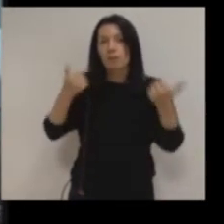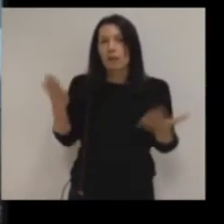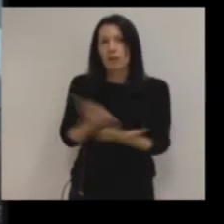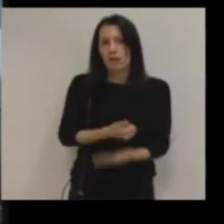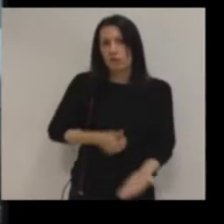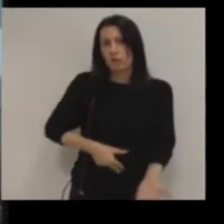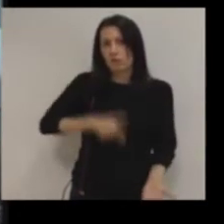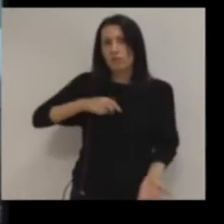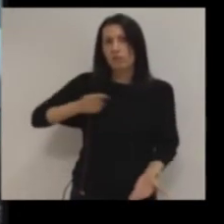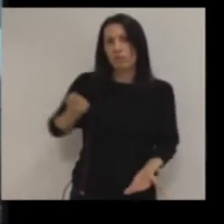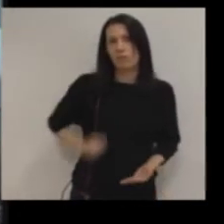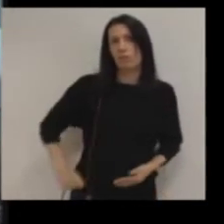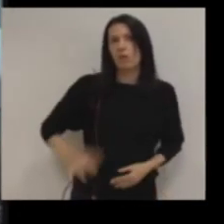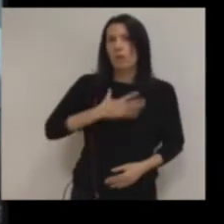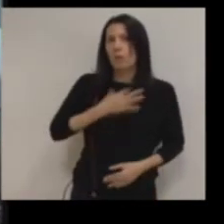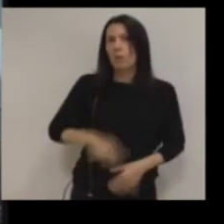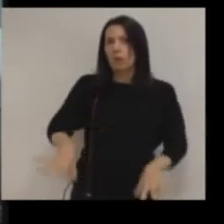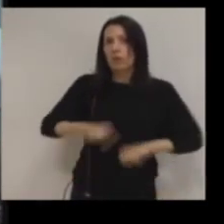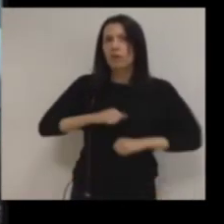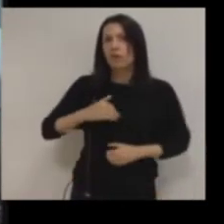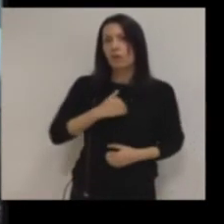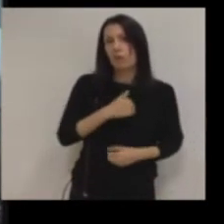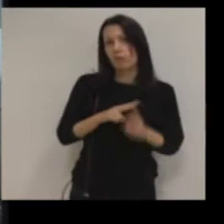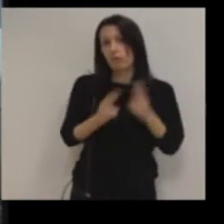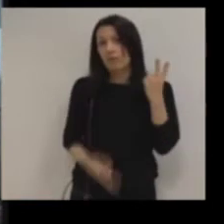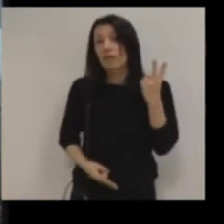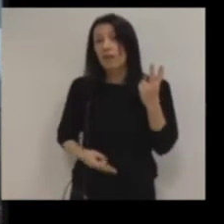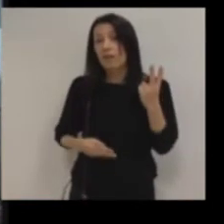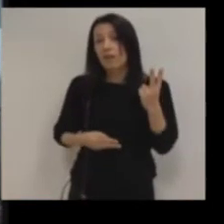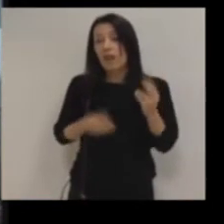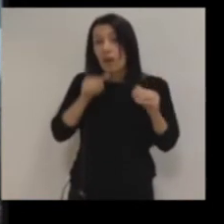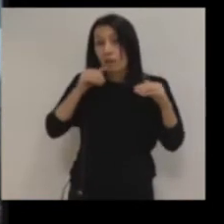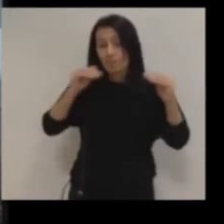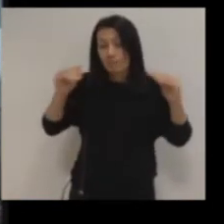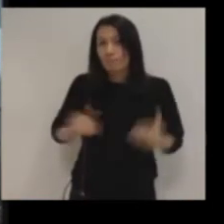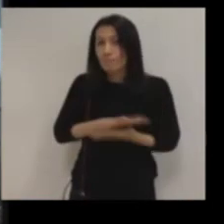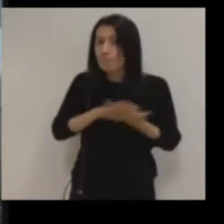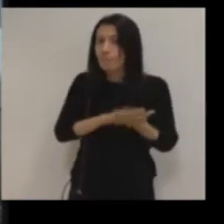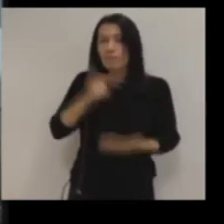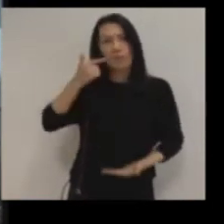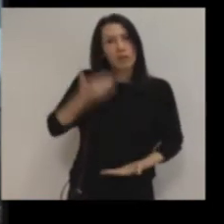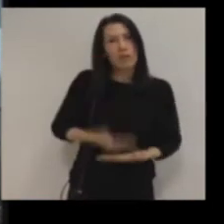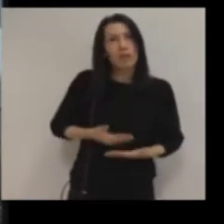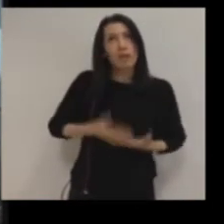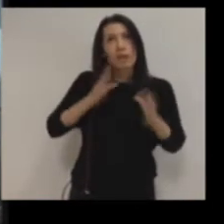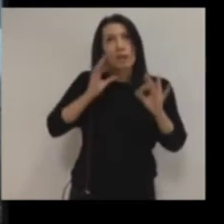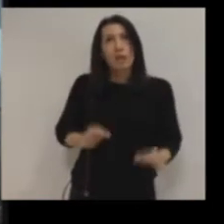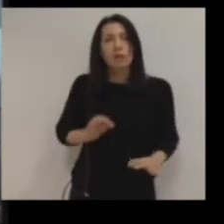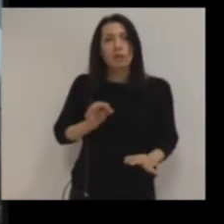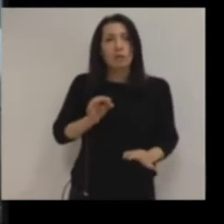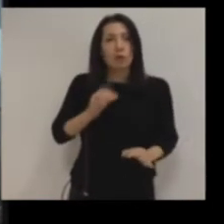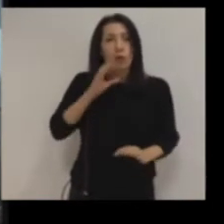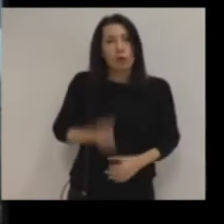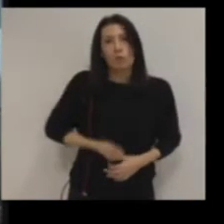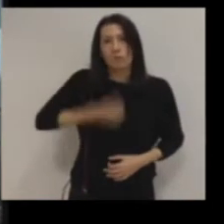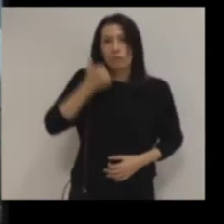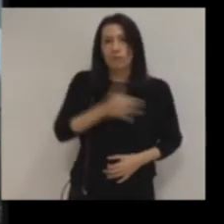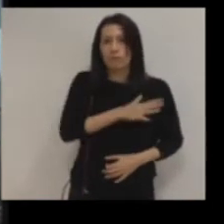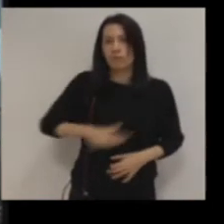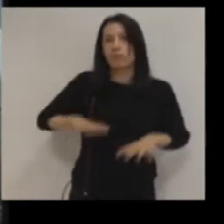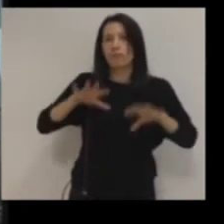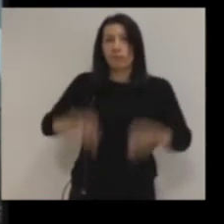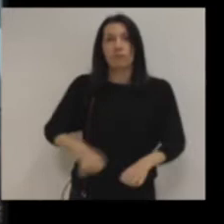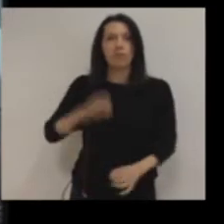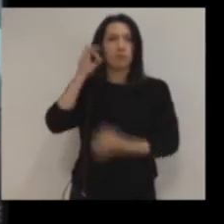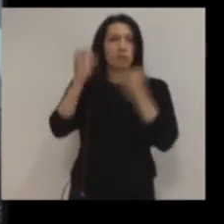poder ser abogados o procuradores, pero desde un punto de vista garantista, yo creo que es mucho más lógico esas reservas de actividad, que porque, por